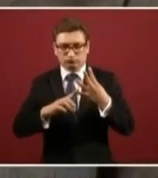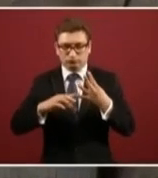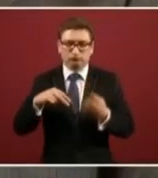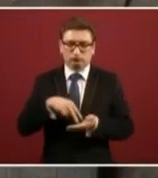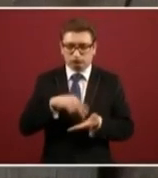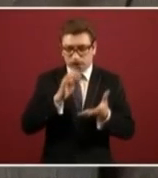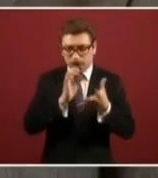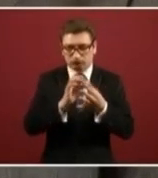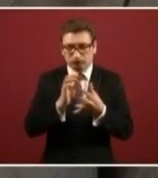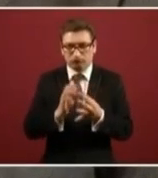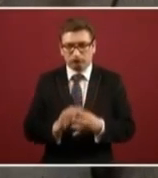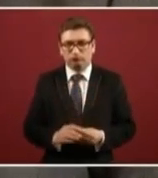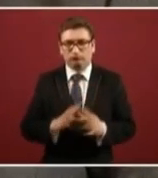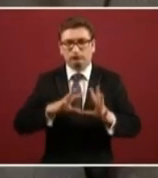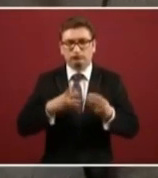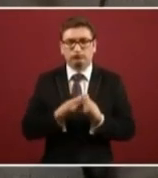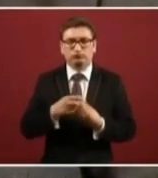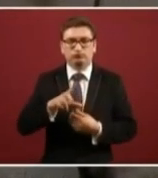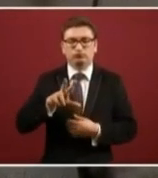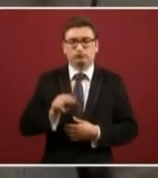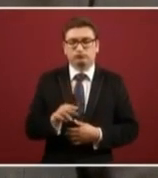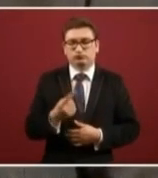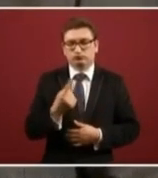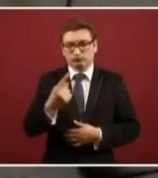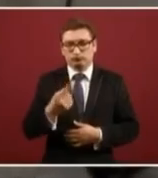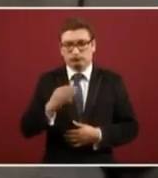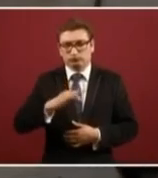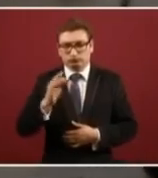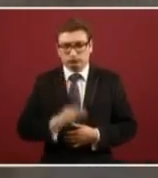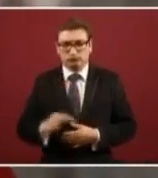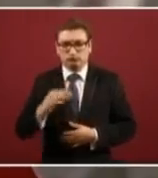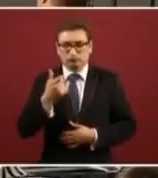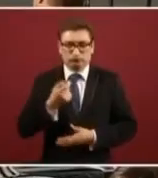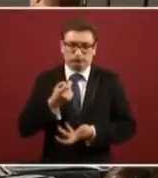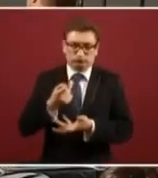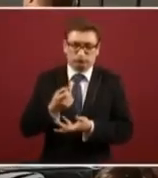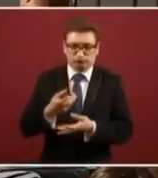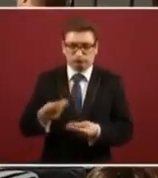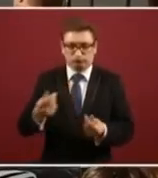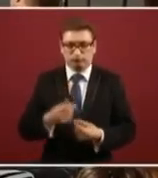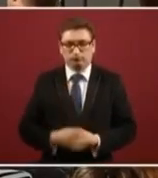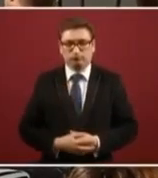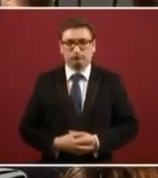hechas implica el 81% del ejercicio del presupuesto.